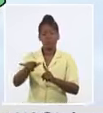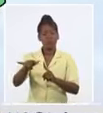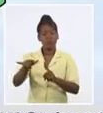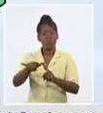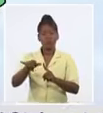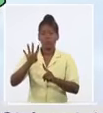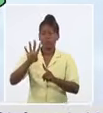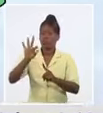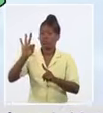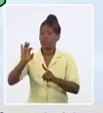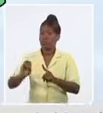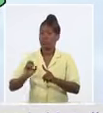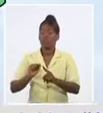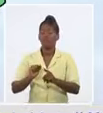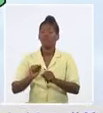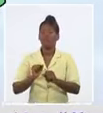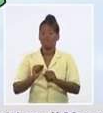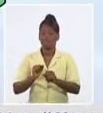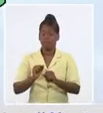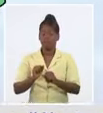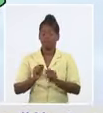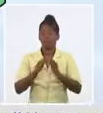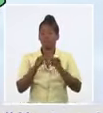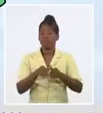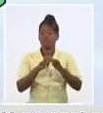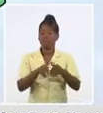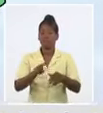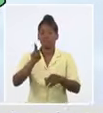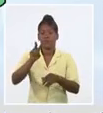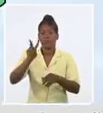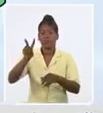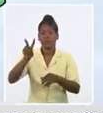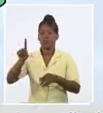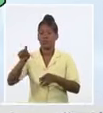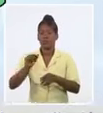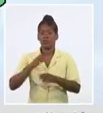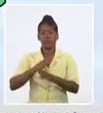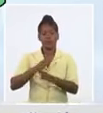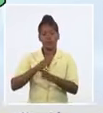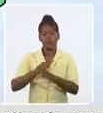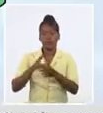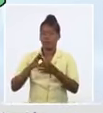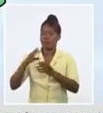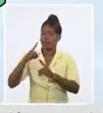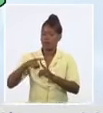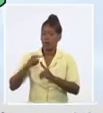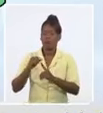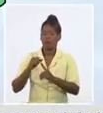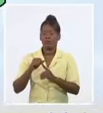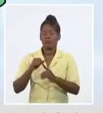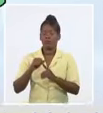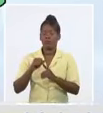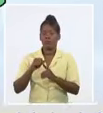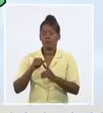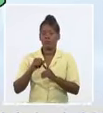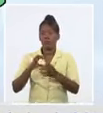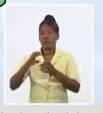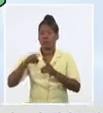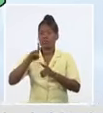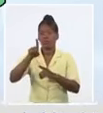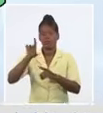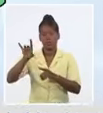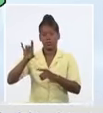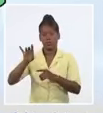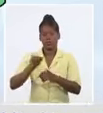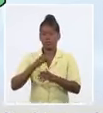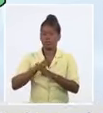Holguín. Granma, 221, Santiago y Guantánamo, Guantánamo con 115 y Santiago